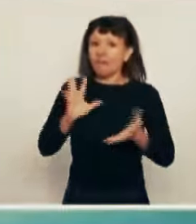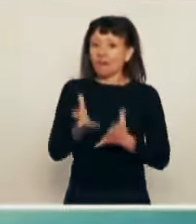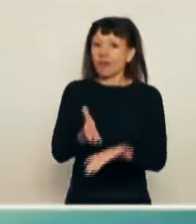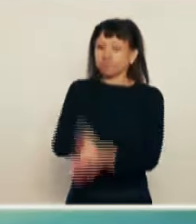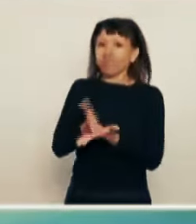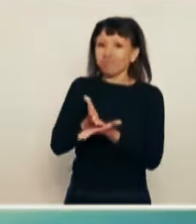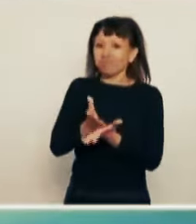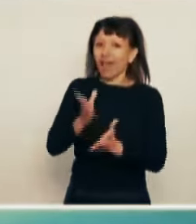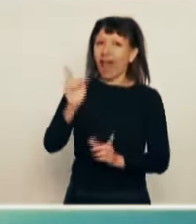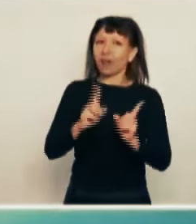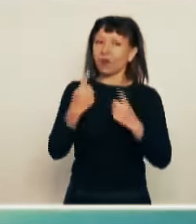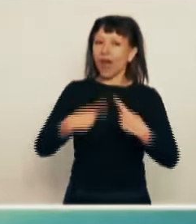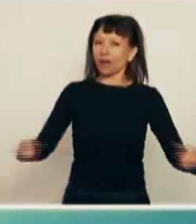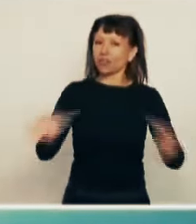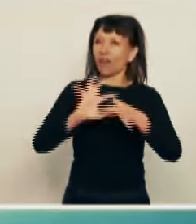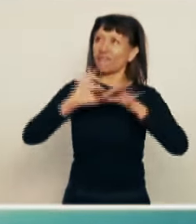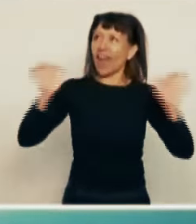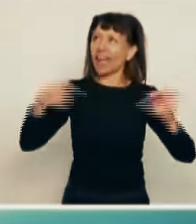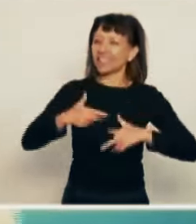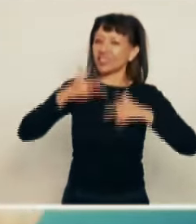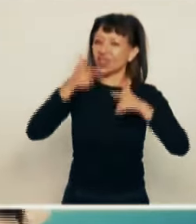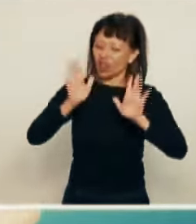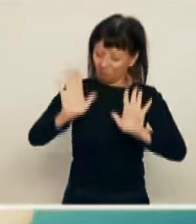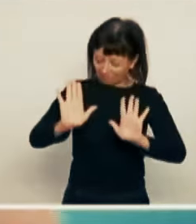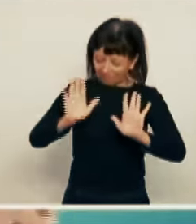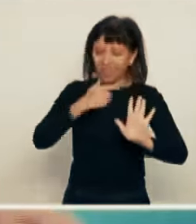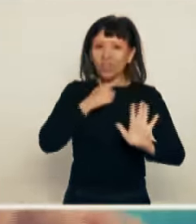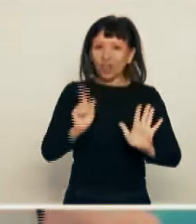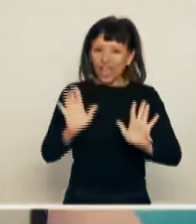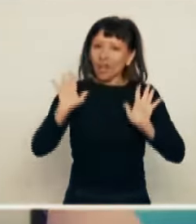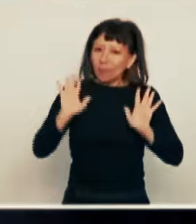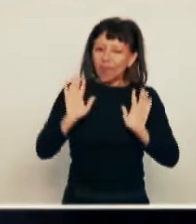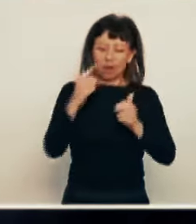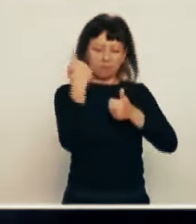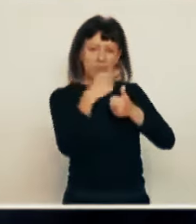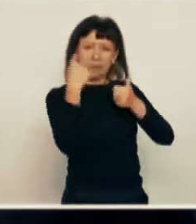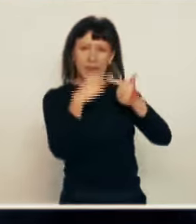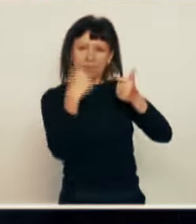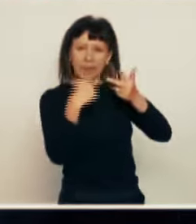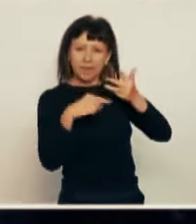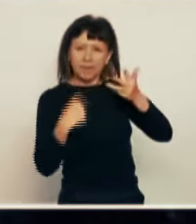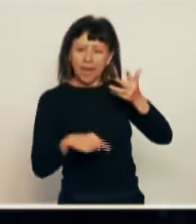en algunas expresiones. Pero además de todas esas condiciones